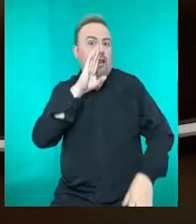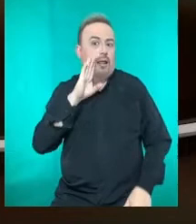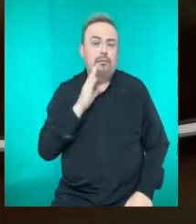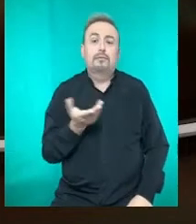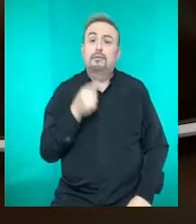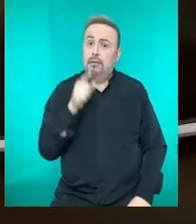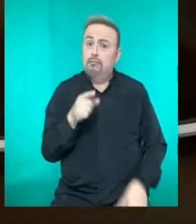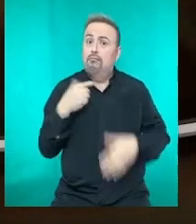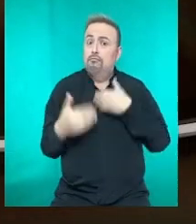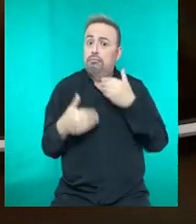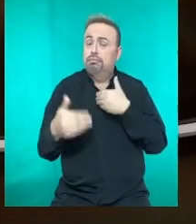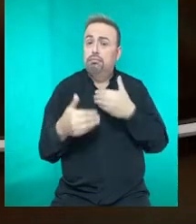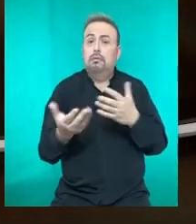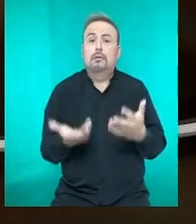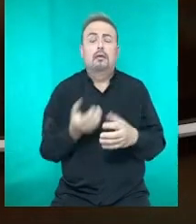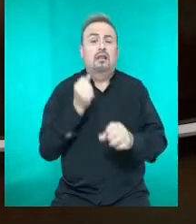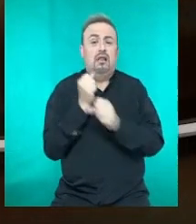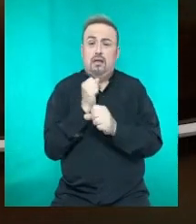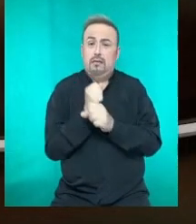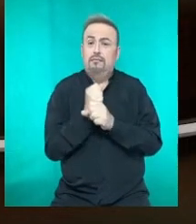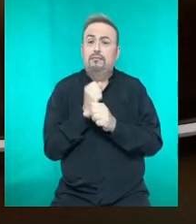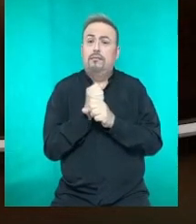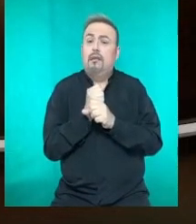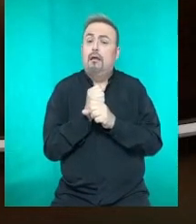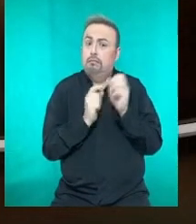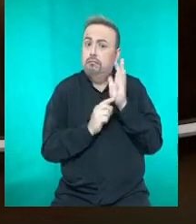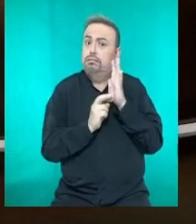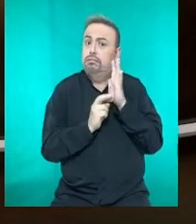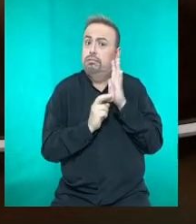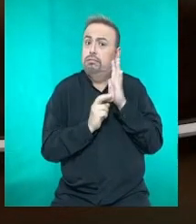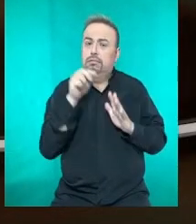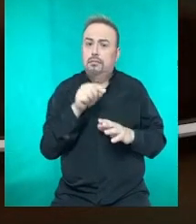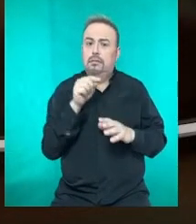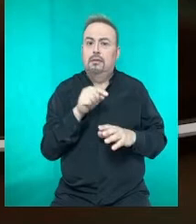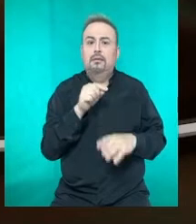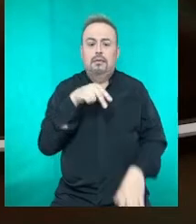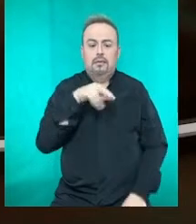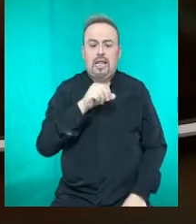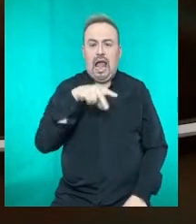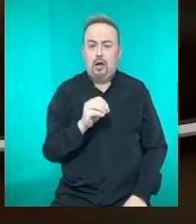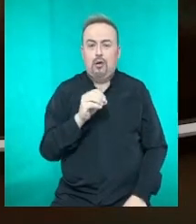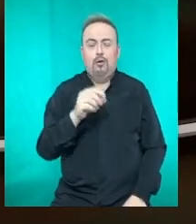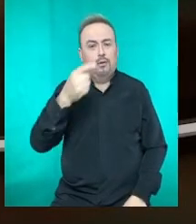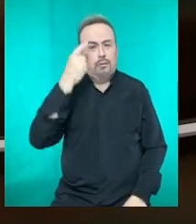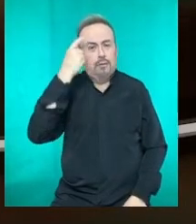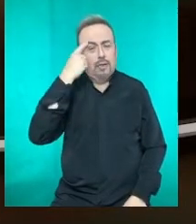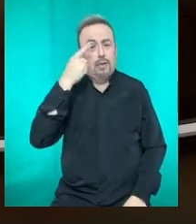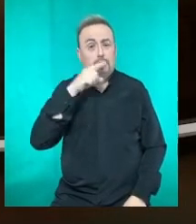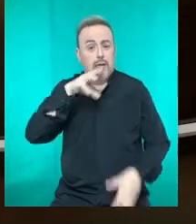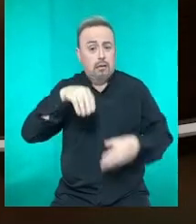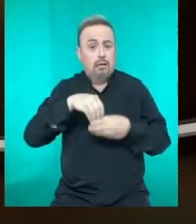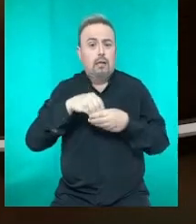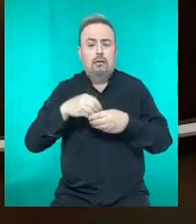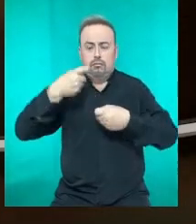un proceso de trabajo que ha ido avanzando en torno a este tipo de partículas. Se ha pensado en incluirlas en